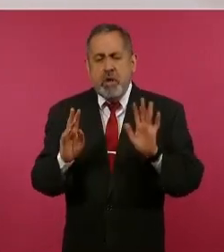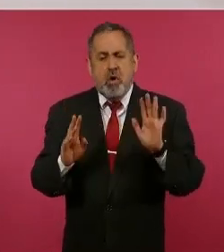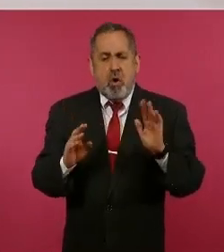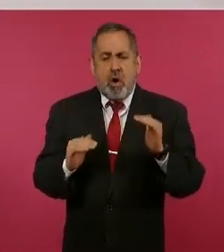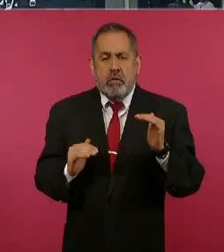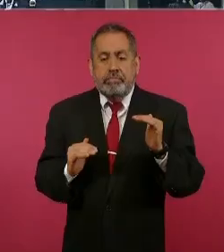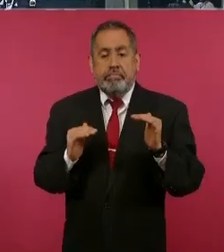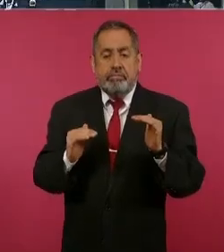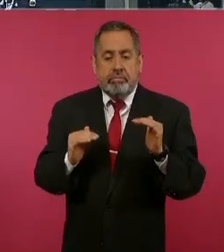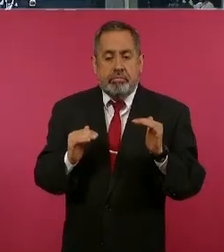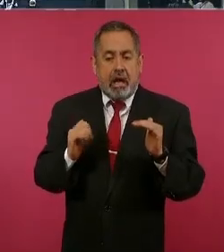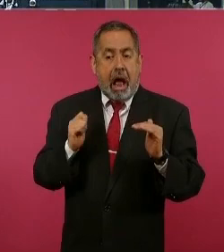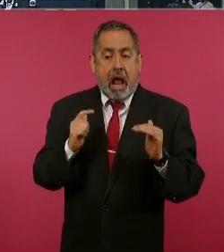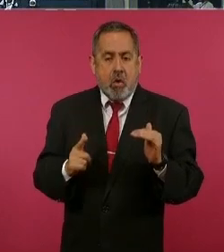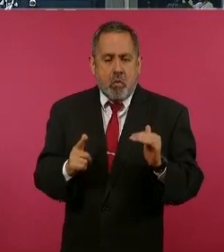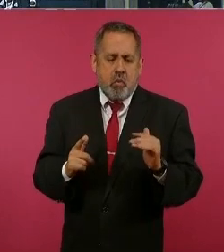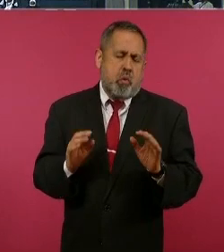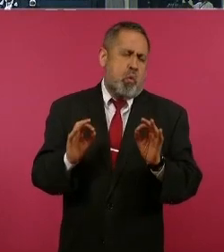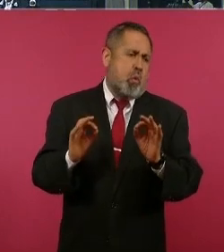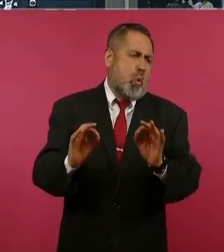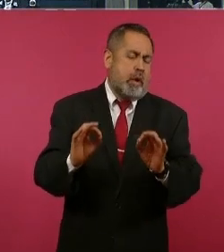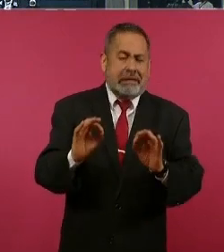pero se avanzó.